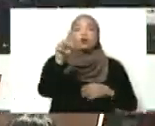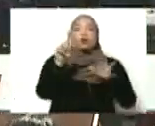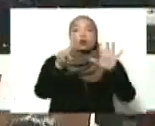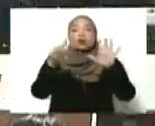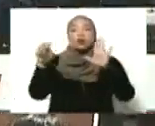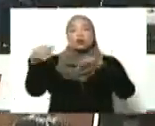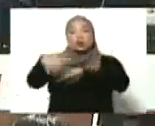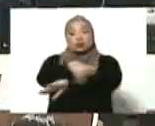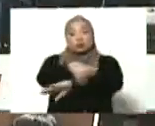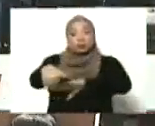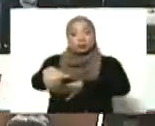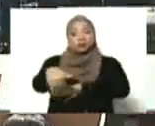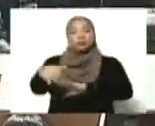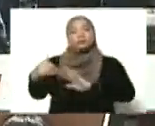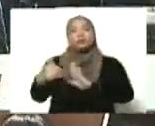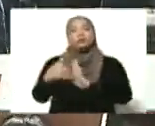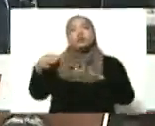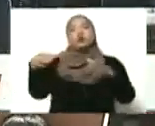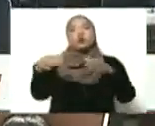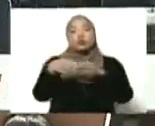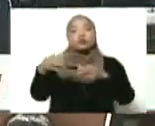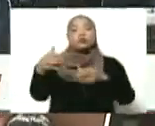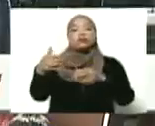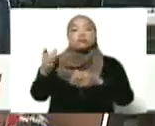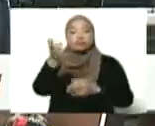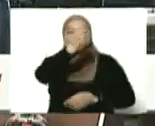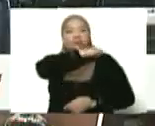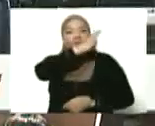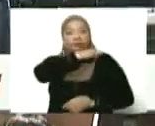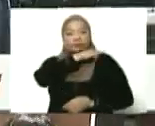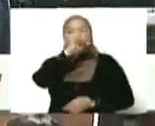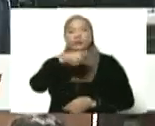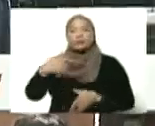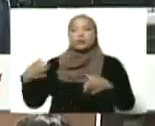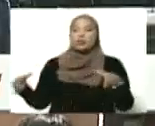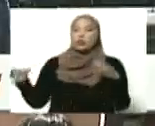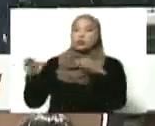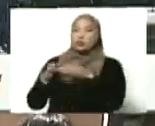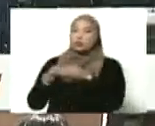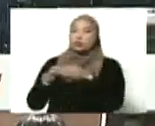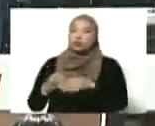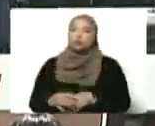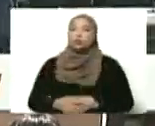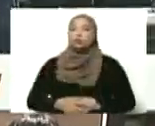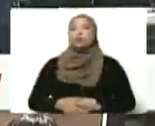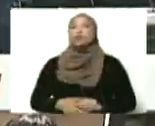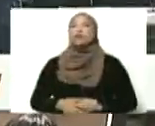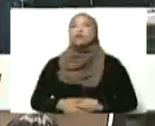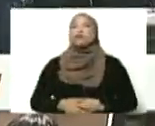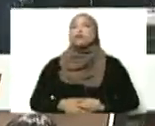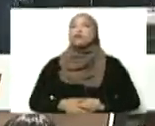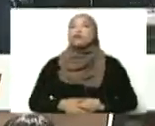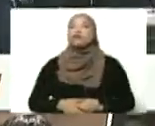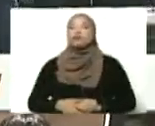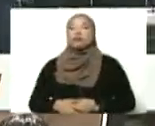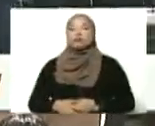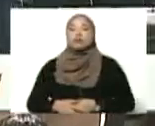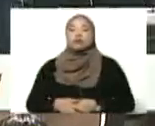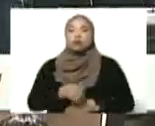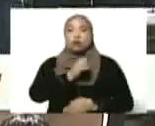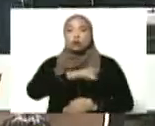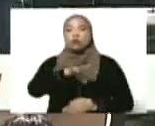de calle y equipos en cada calle del país. Fíjense, yo lo digo con